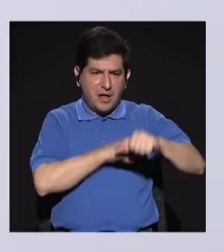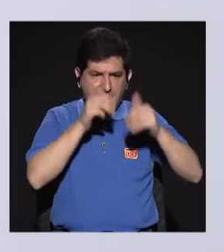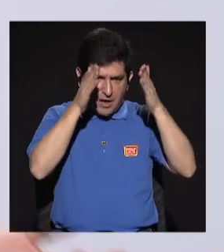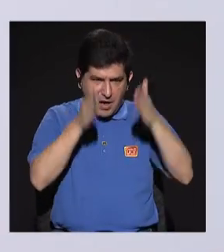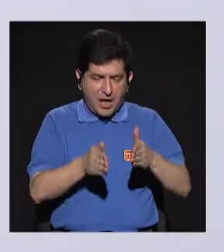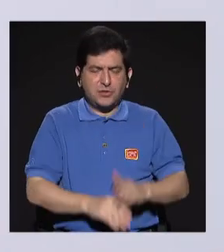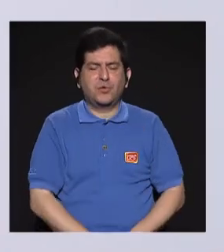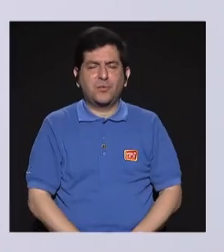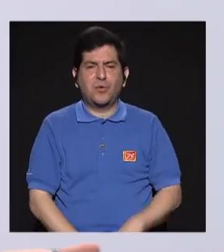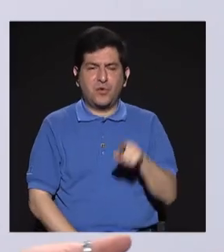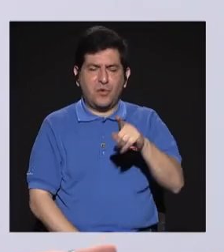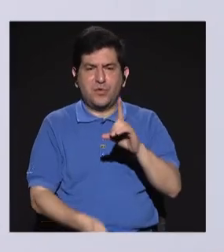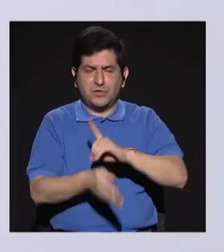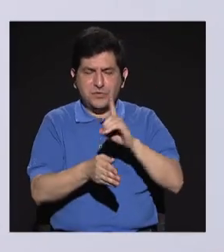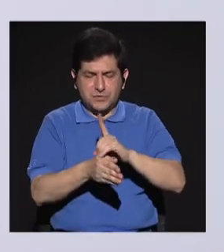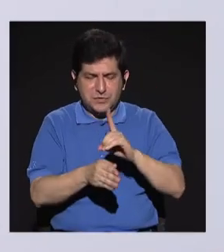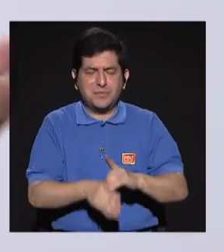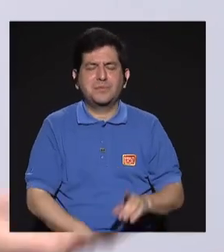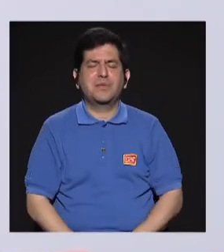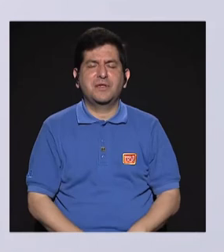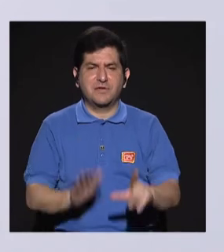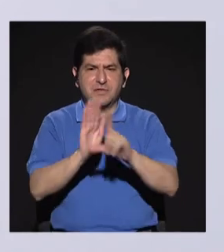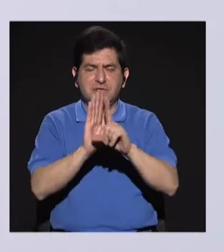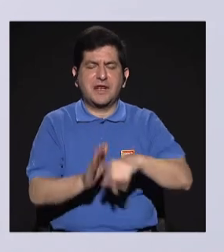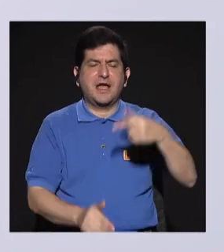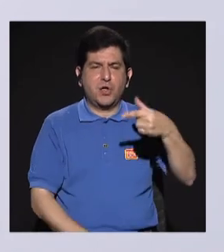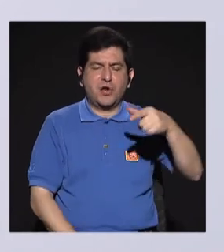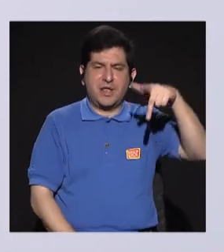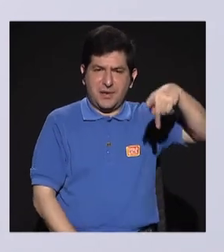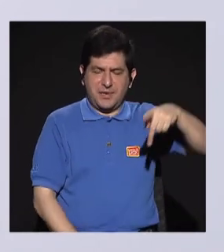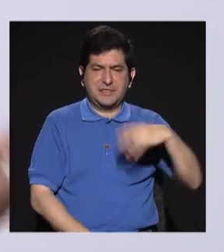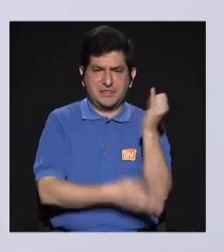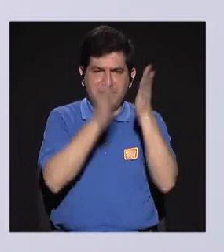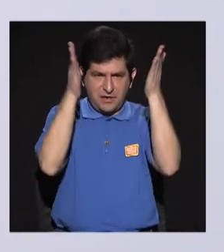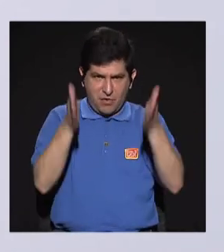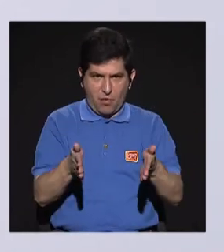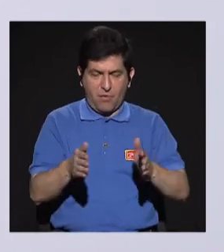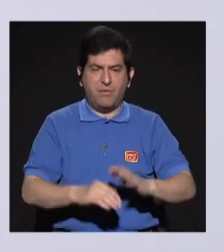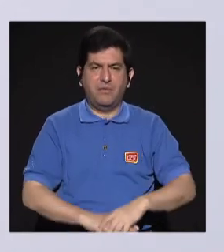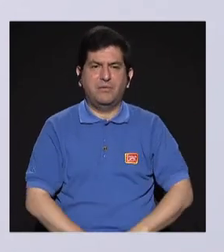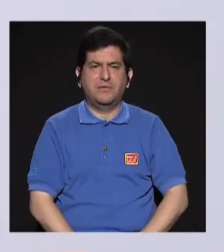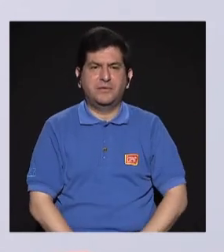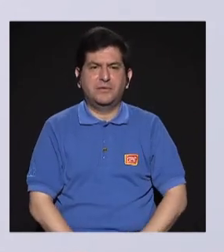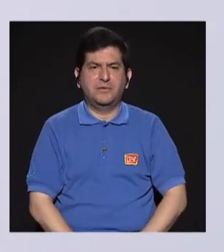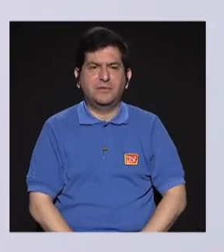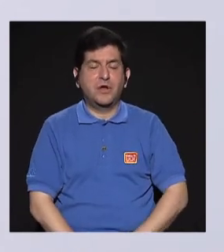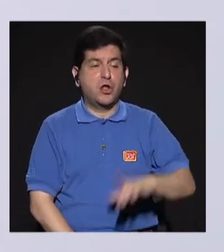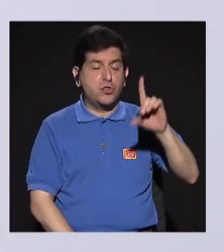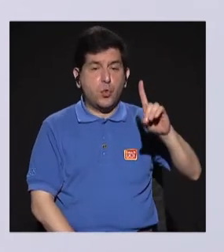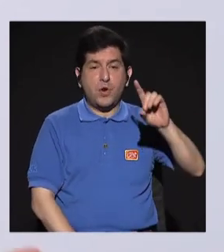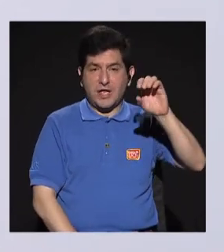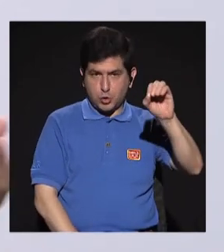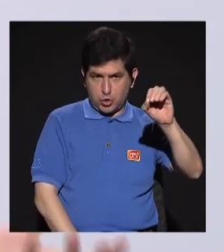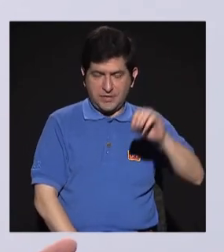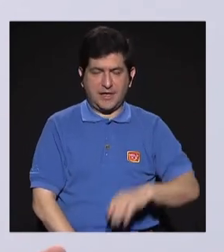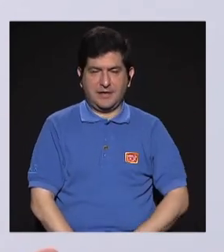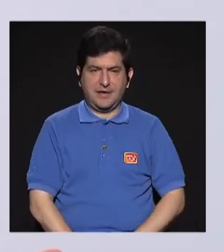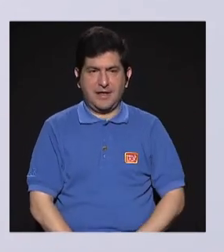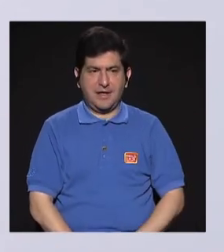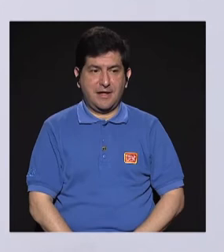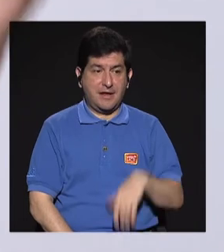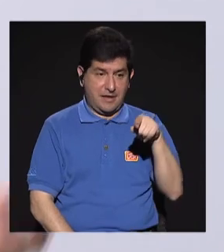antropólogos forenses físicos como georgina pacheco artistas este como douglas